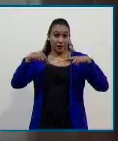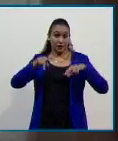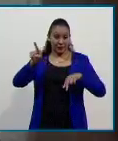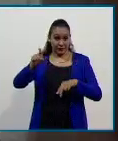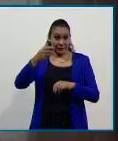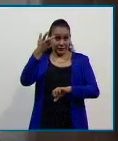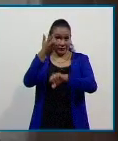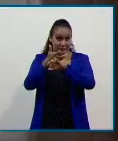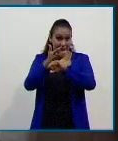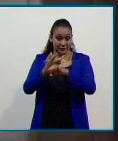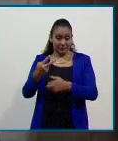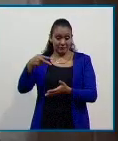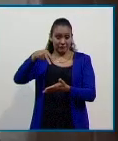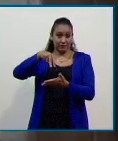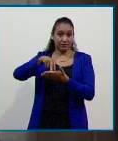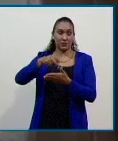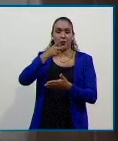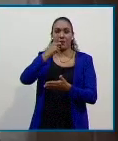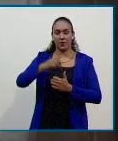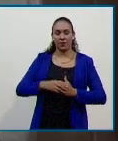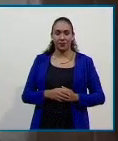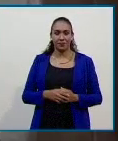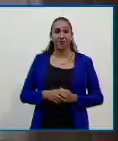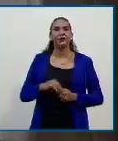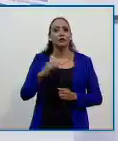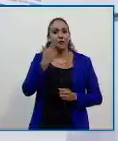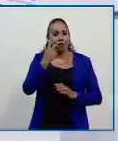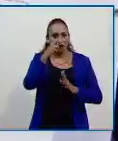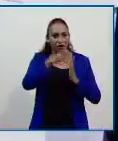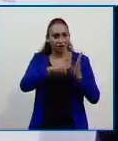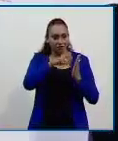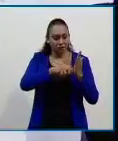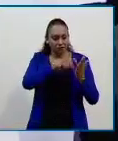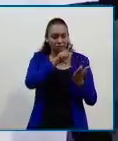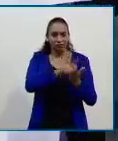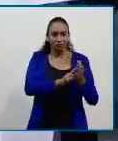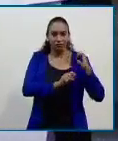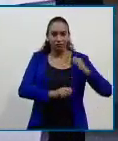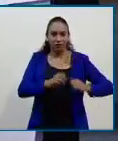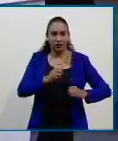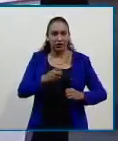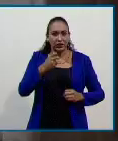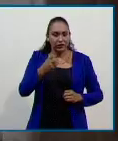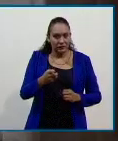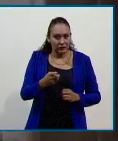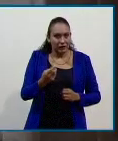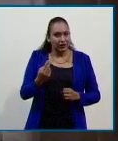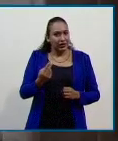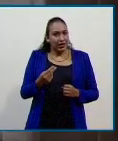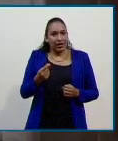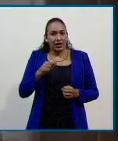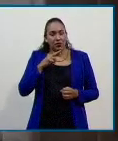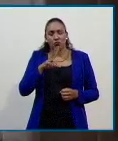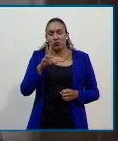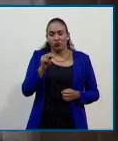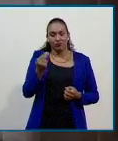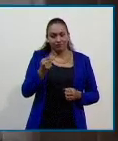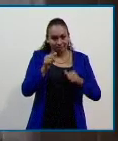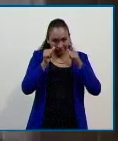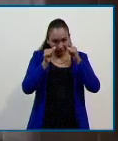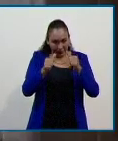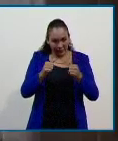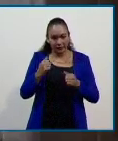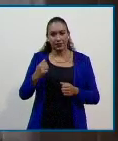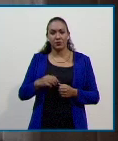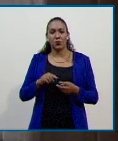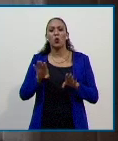Derechos Humanos, destacó que la reforma al Poder Judicial no debe precipitarse. Una reforma debería partir